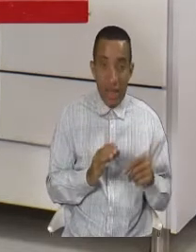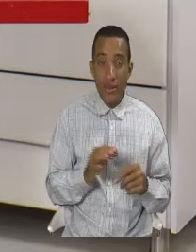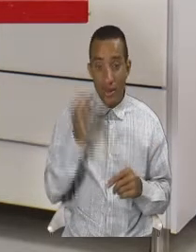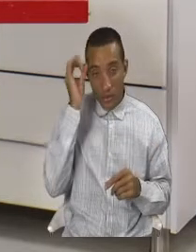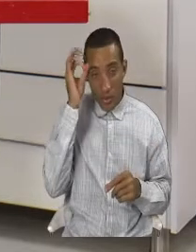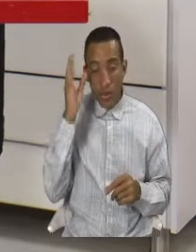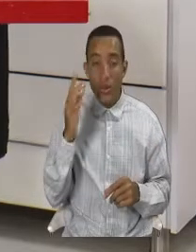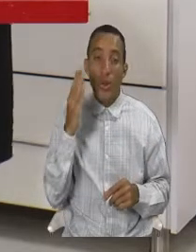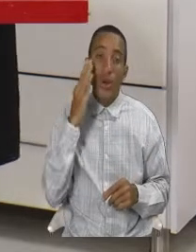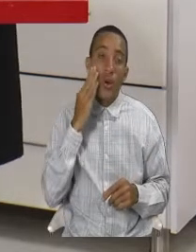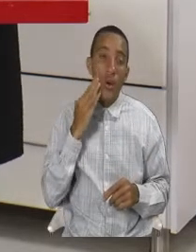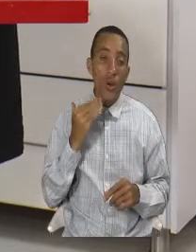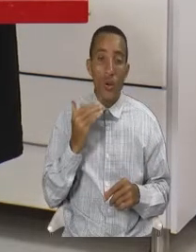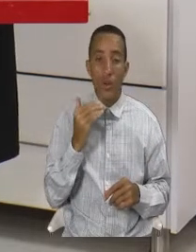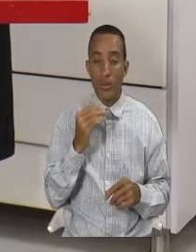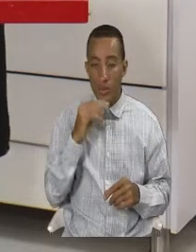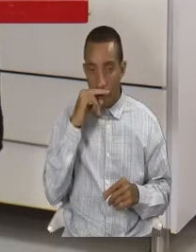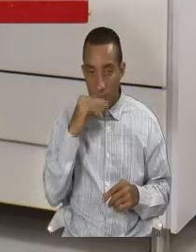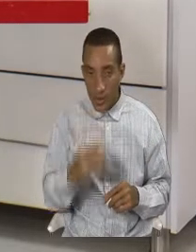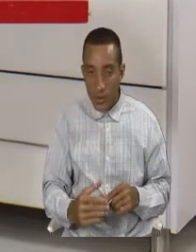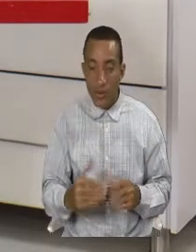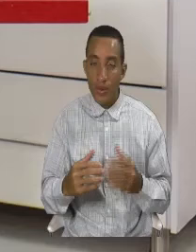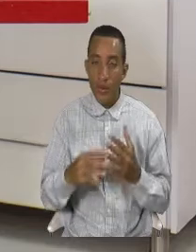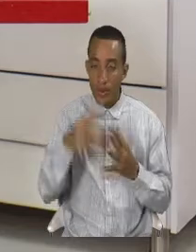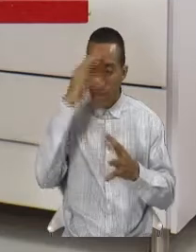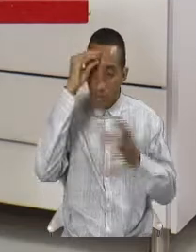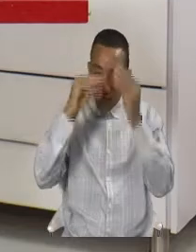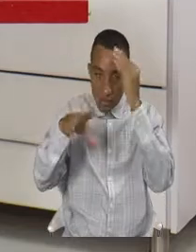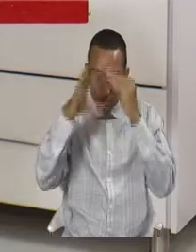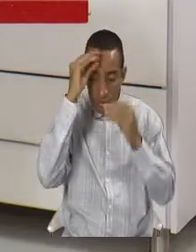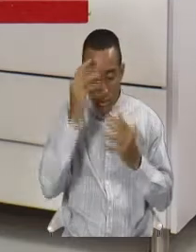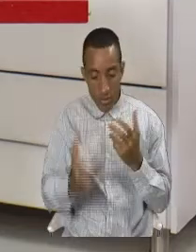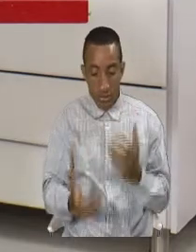también, que están aprendiendo a cocinar, tener mucho cuidado.